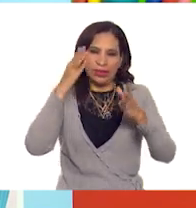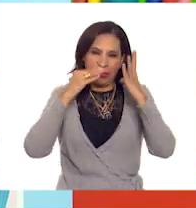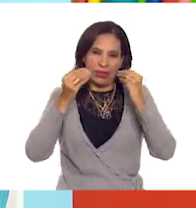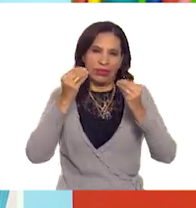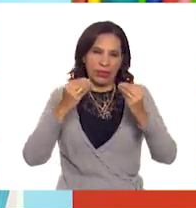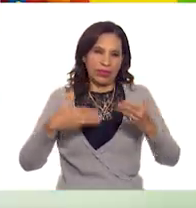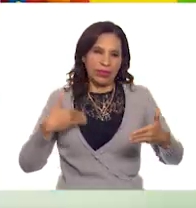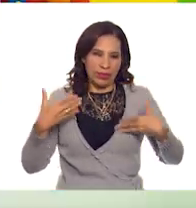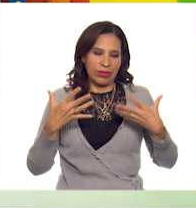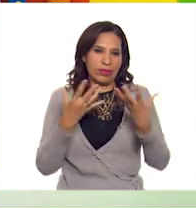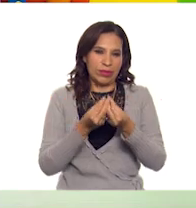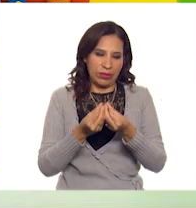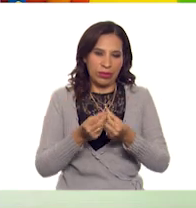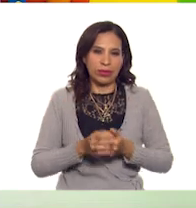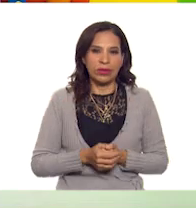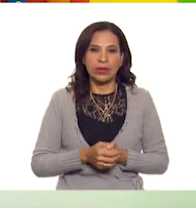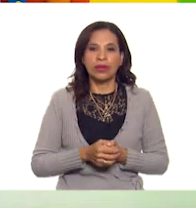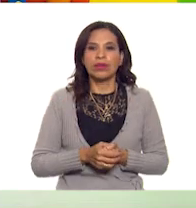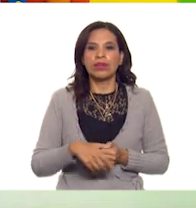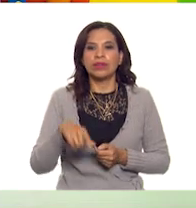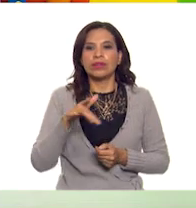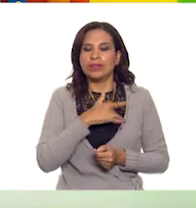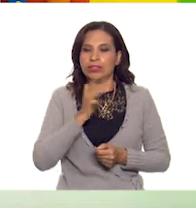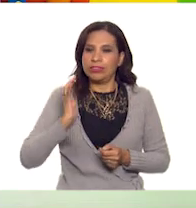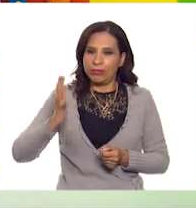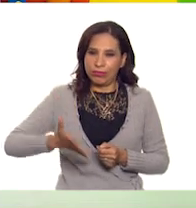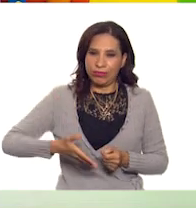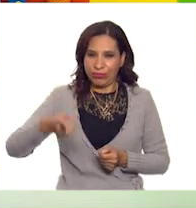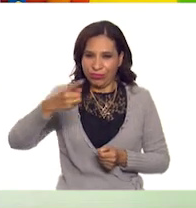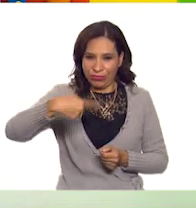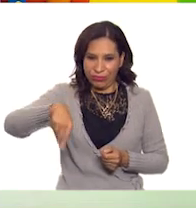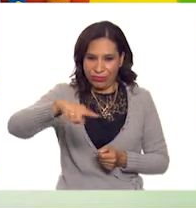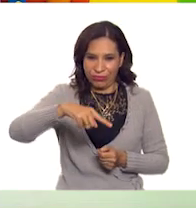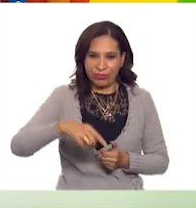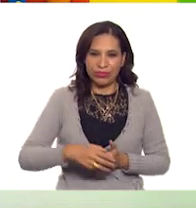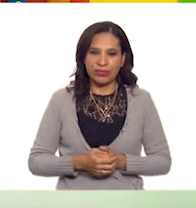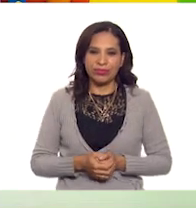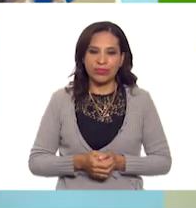divertirnos juntos. ¡Estamos orgullosas de ustedes!